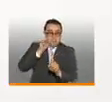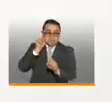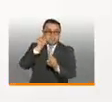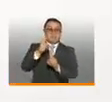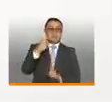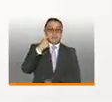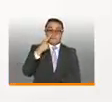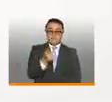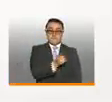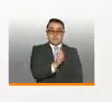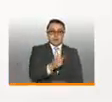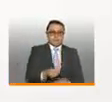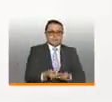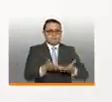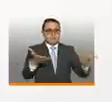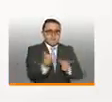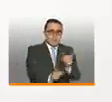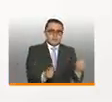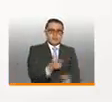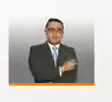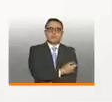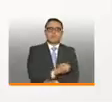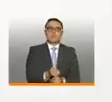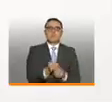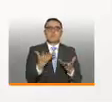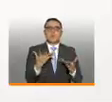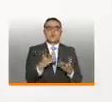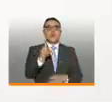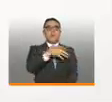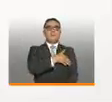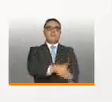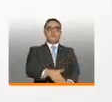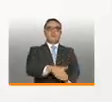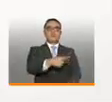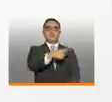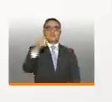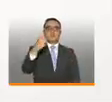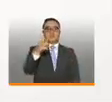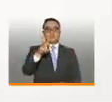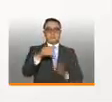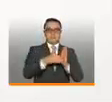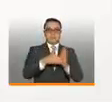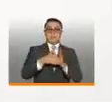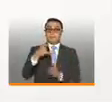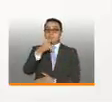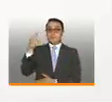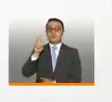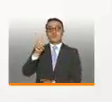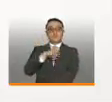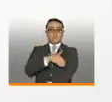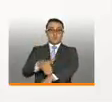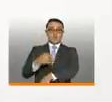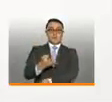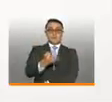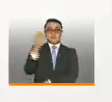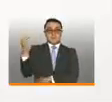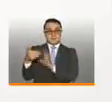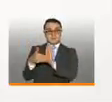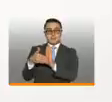mes de febrero tendremos una disponibilidad de 1.113.000 vacunas, para el mes de marzo